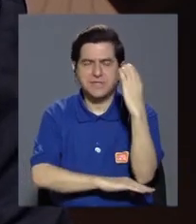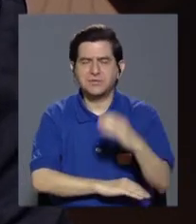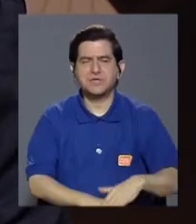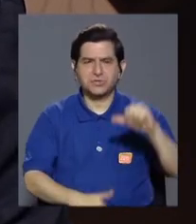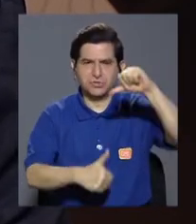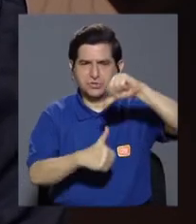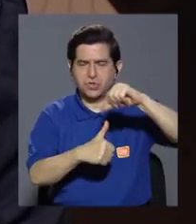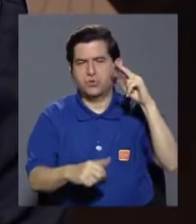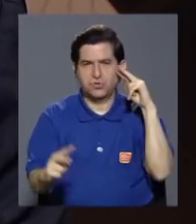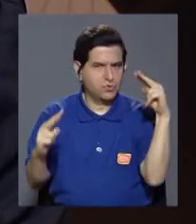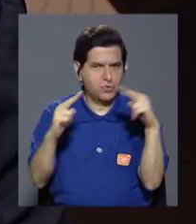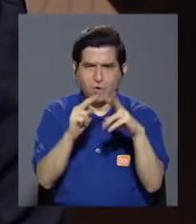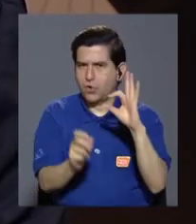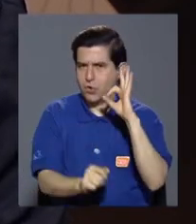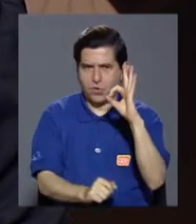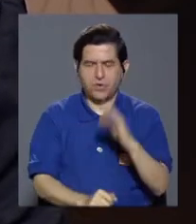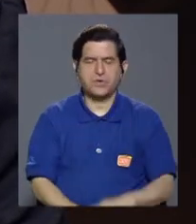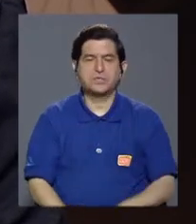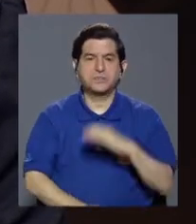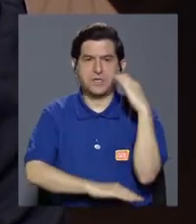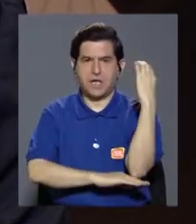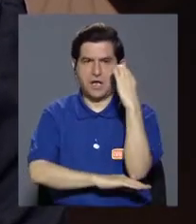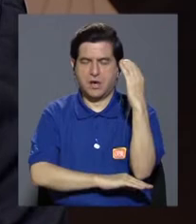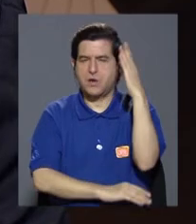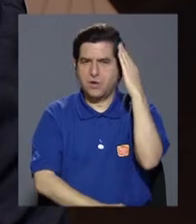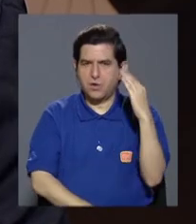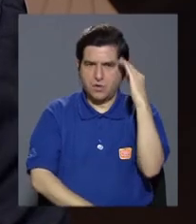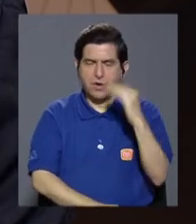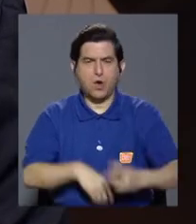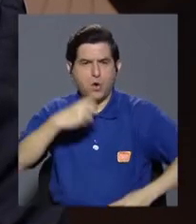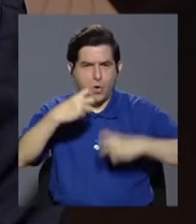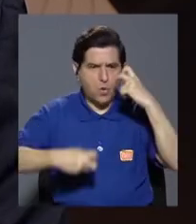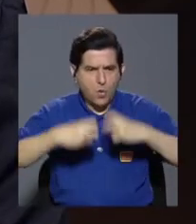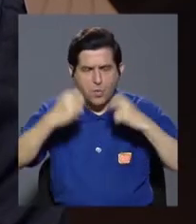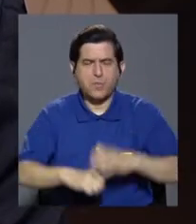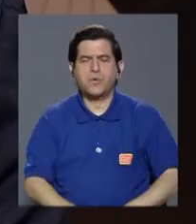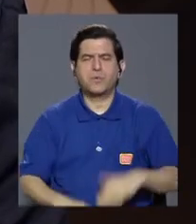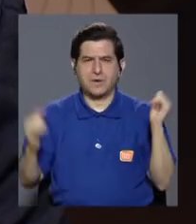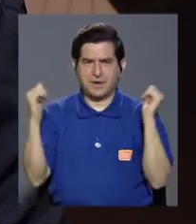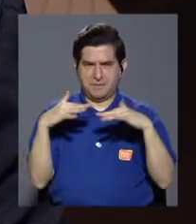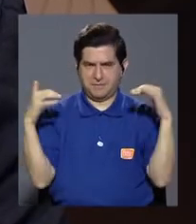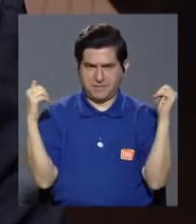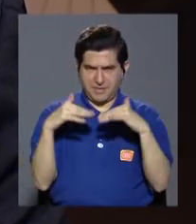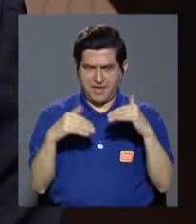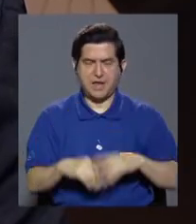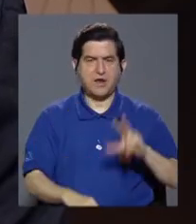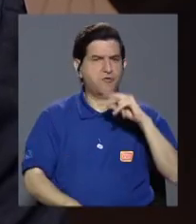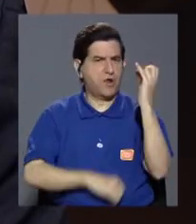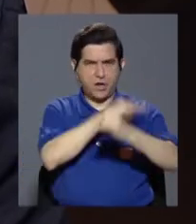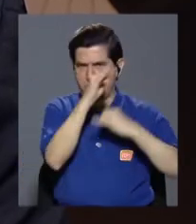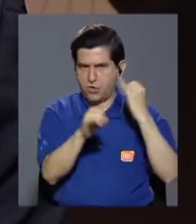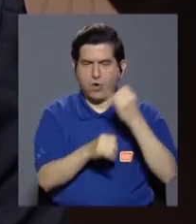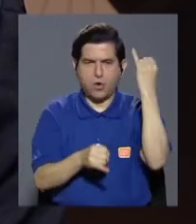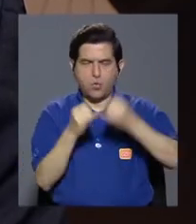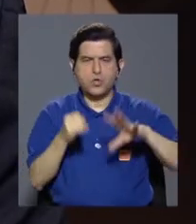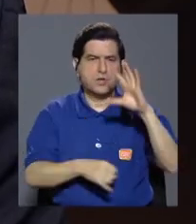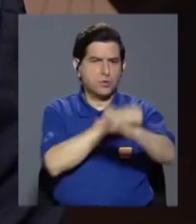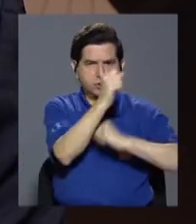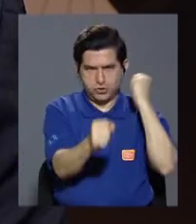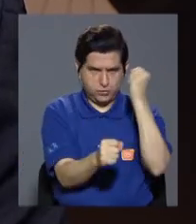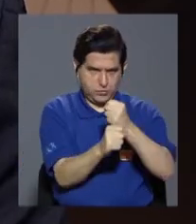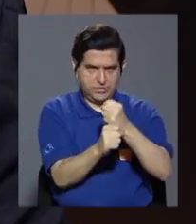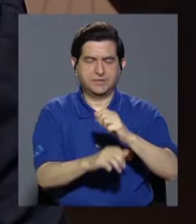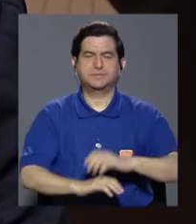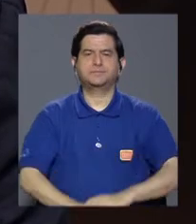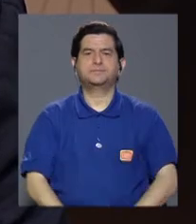en centroamérica no se conoce muy bien es que colombia ha experimentado un conflicto armado de carácter internacional durante los últimos 50